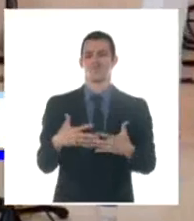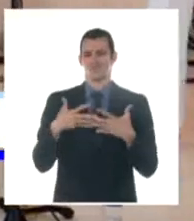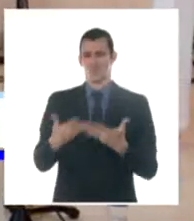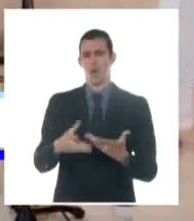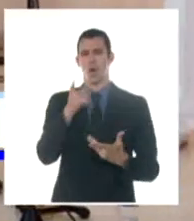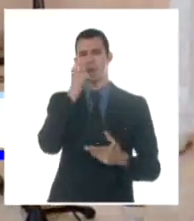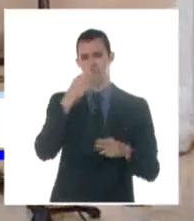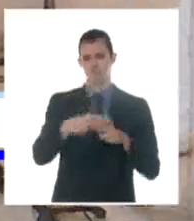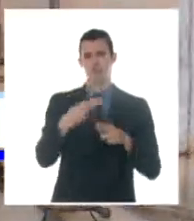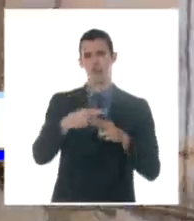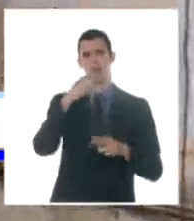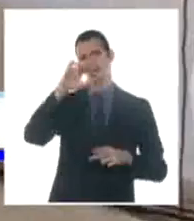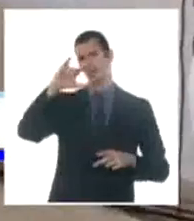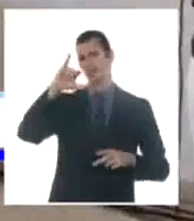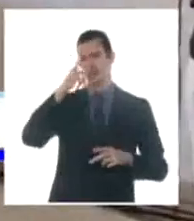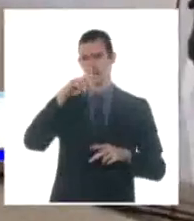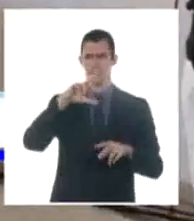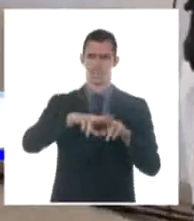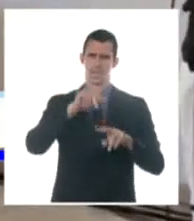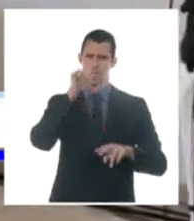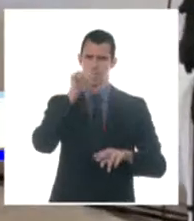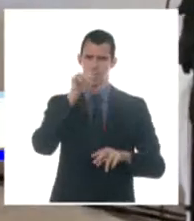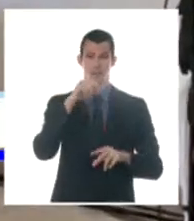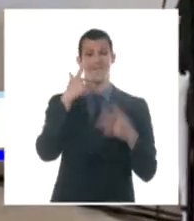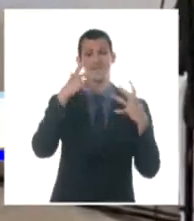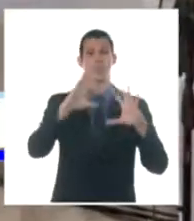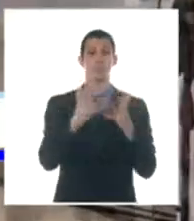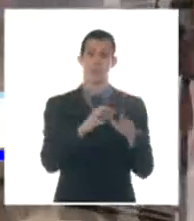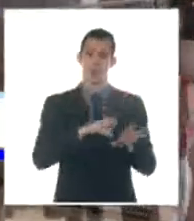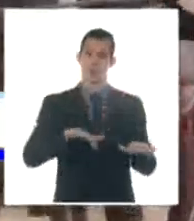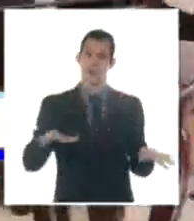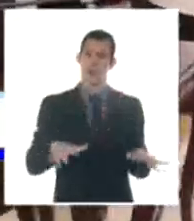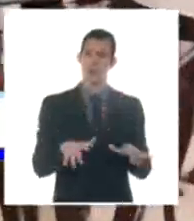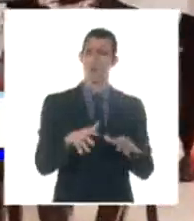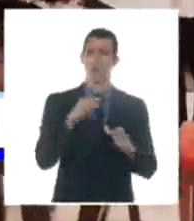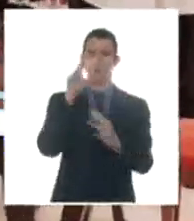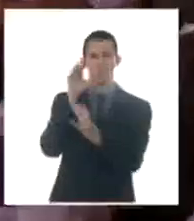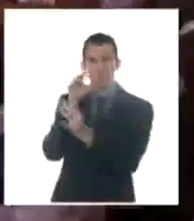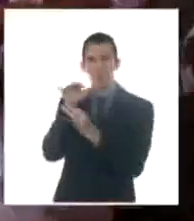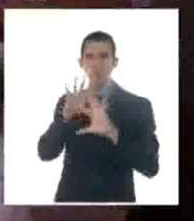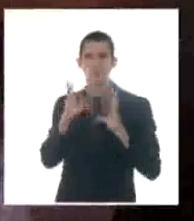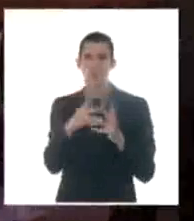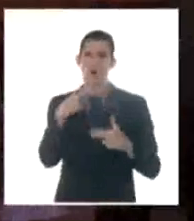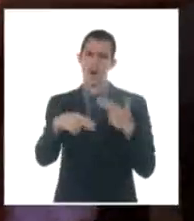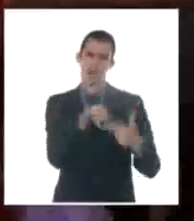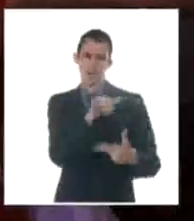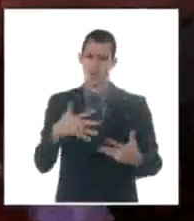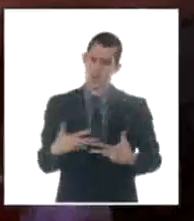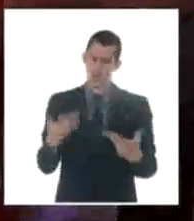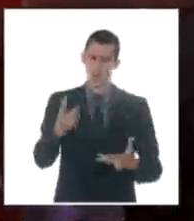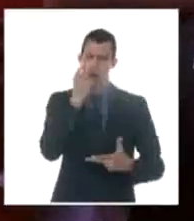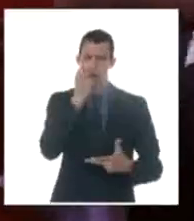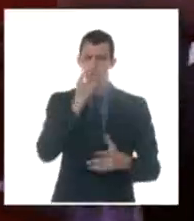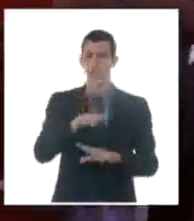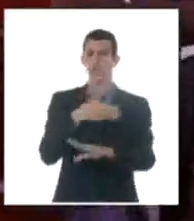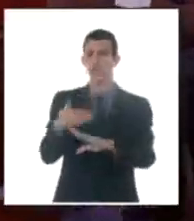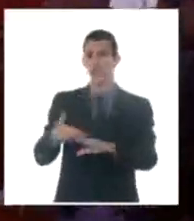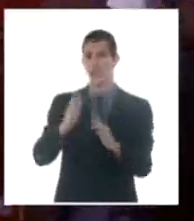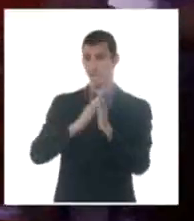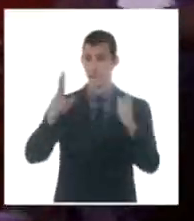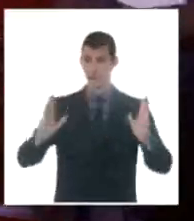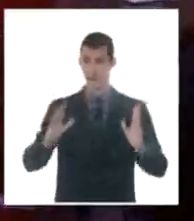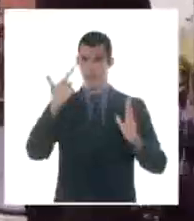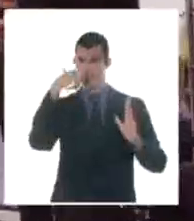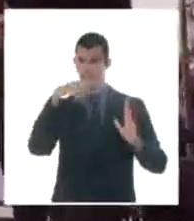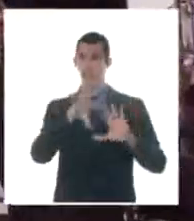Alejandro Falcón, Enrique Lazaga y René Herrera. Las actividades se mantendrán durante los fines de semana del mes de abril en el Distrito Cultural